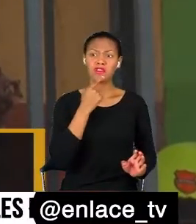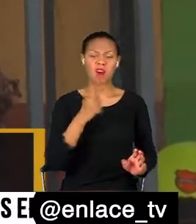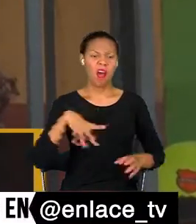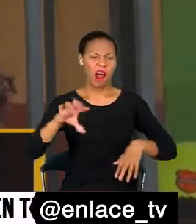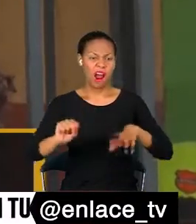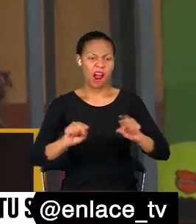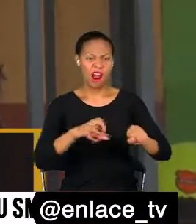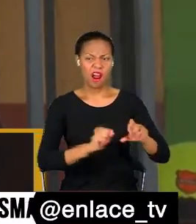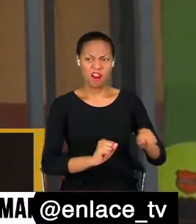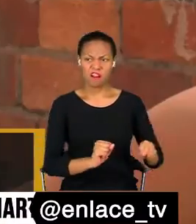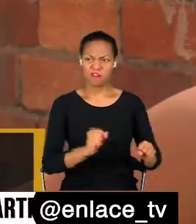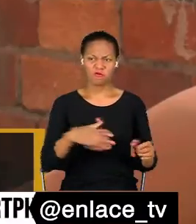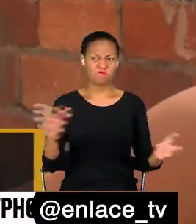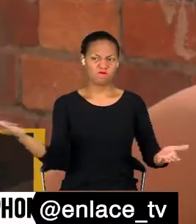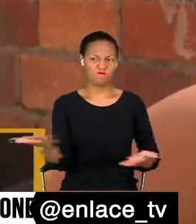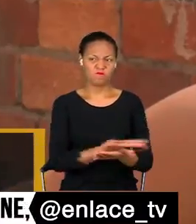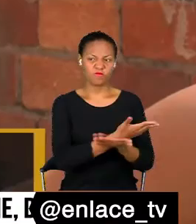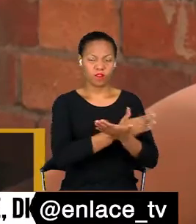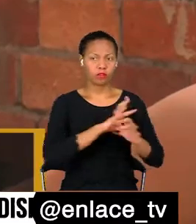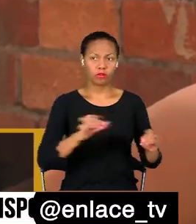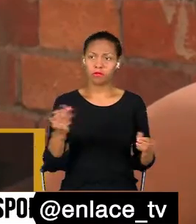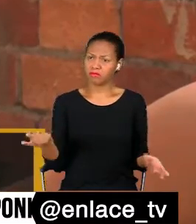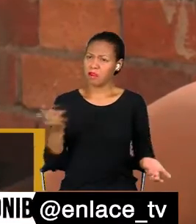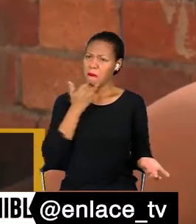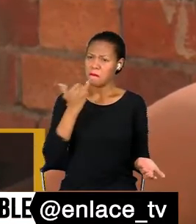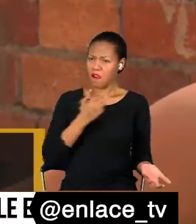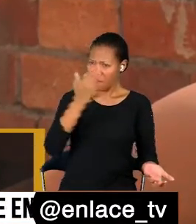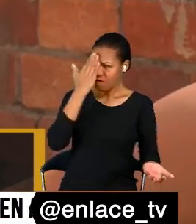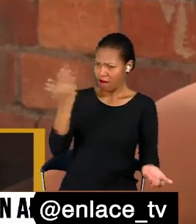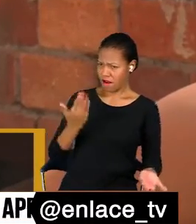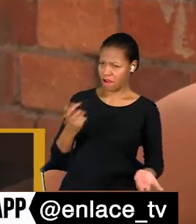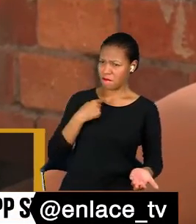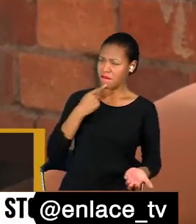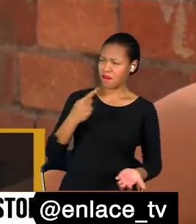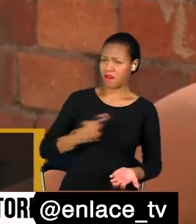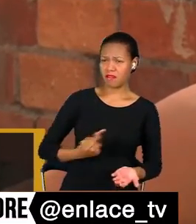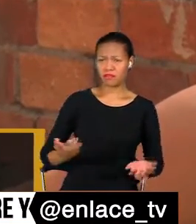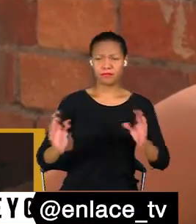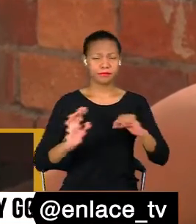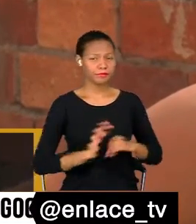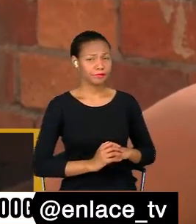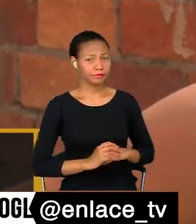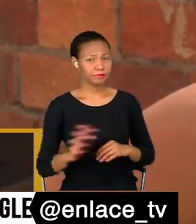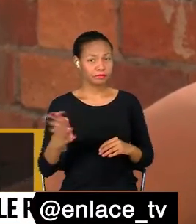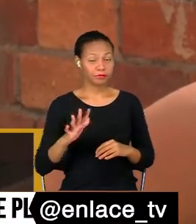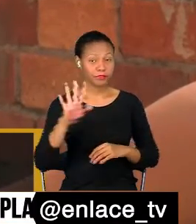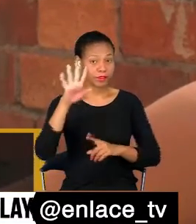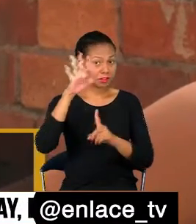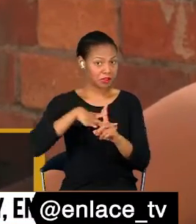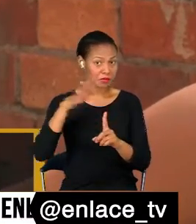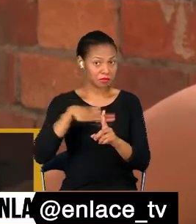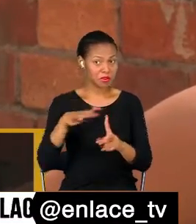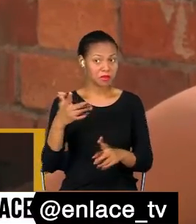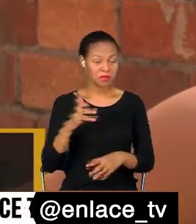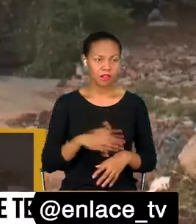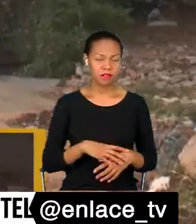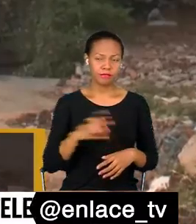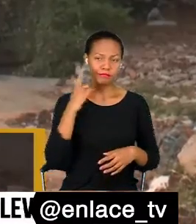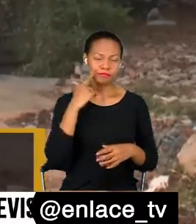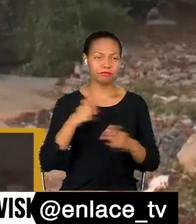él tampoco ha venido a la cara. Todo el esfuerzo que tuvimos desde hace 5 meses pues hoy, como están viendo, fue totalmente